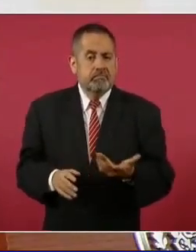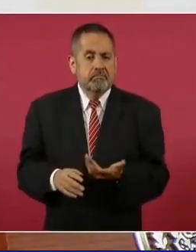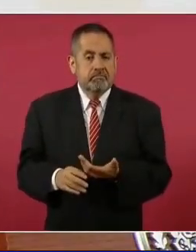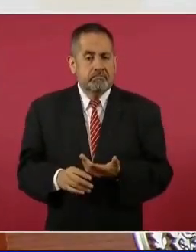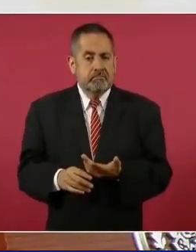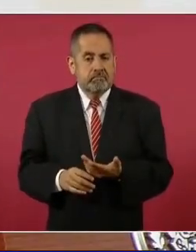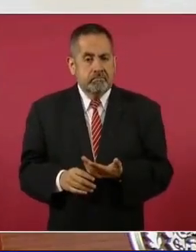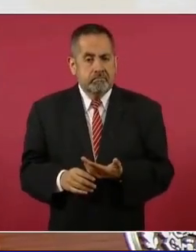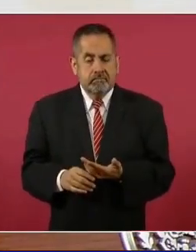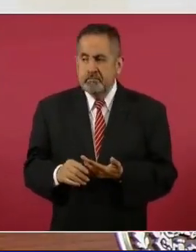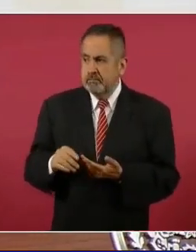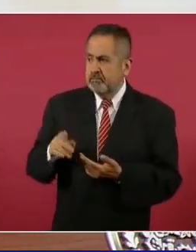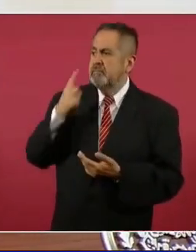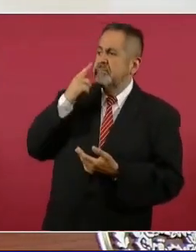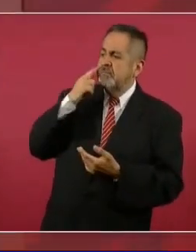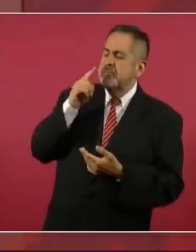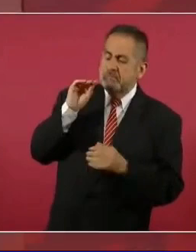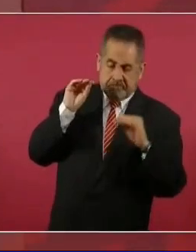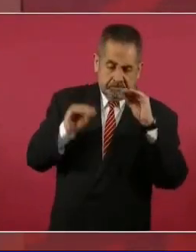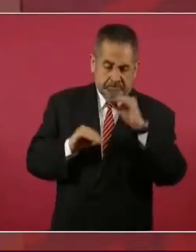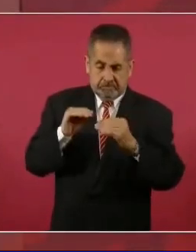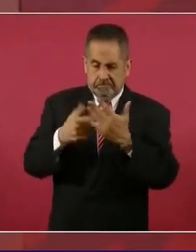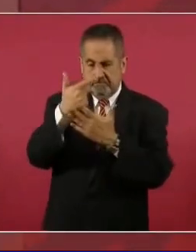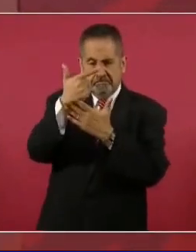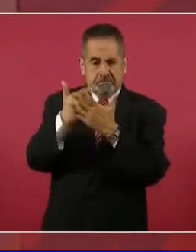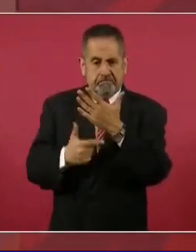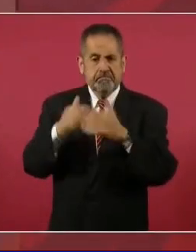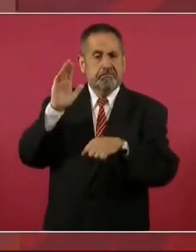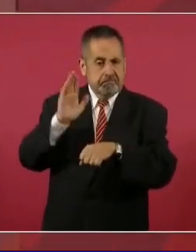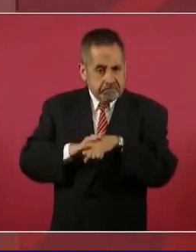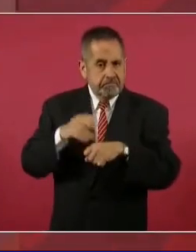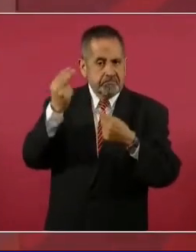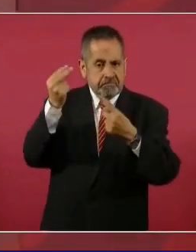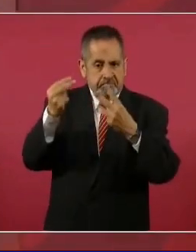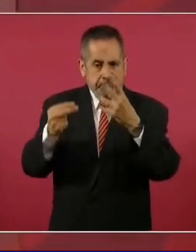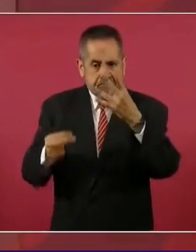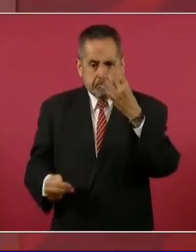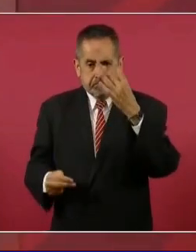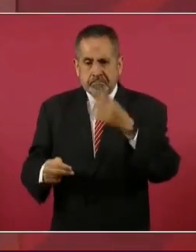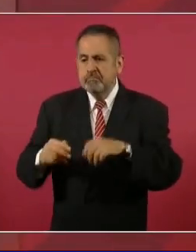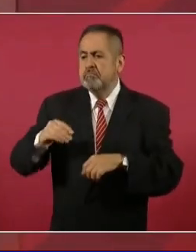ampliando la lista de los presuntos responsables,